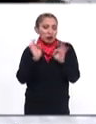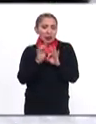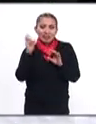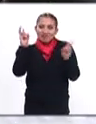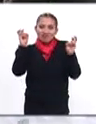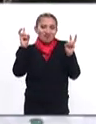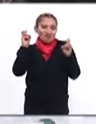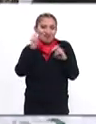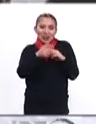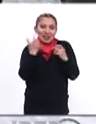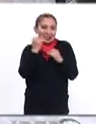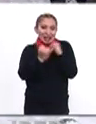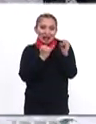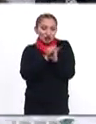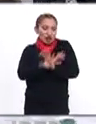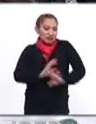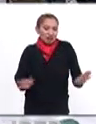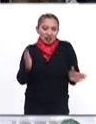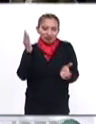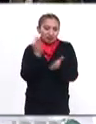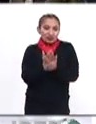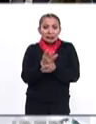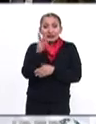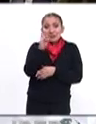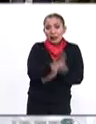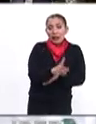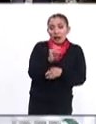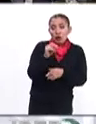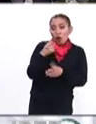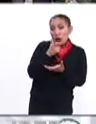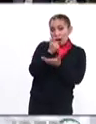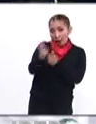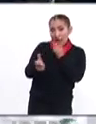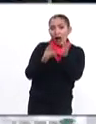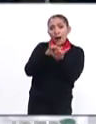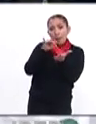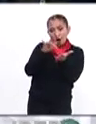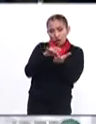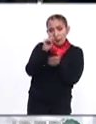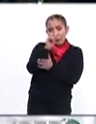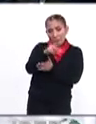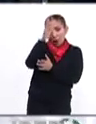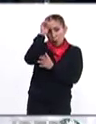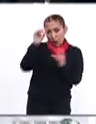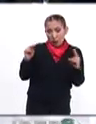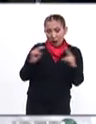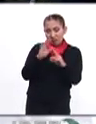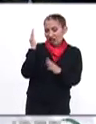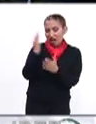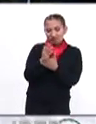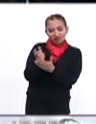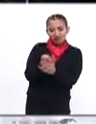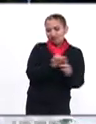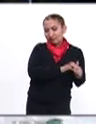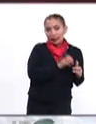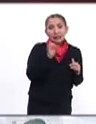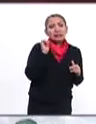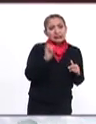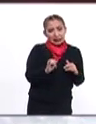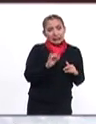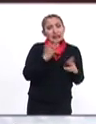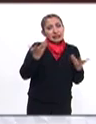en lo internacional y que si bien es cierto no financia estas acciones derivadas del Acuerdo de París, definitivamente